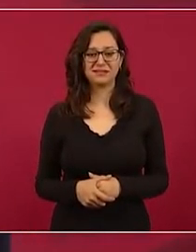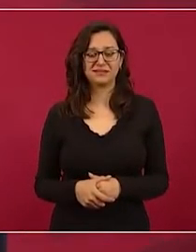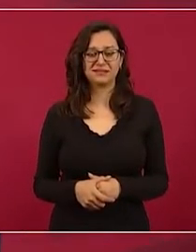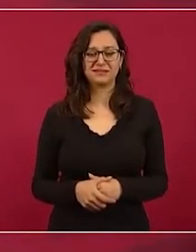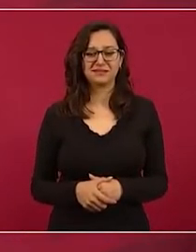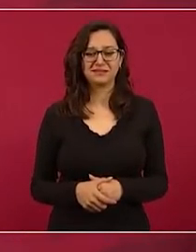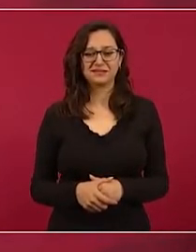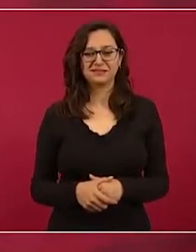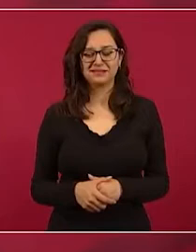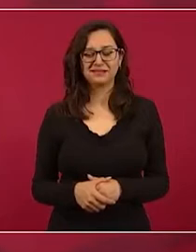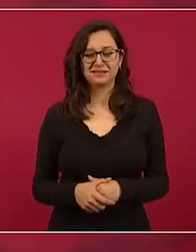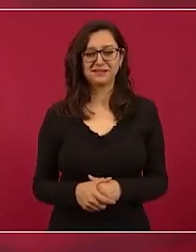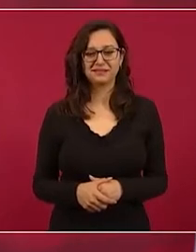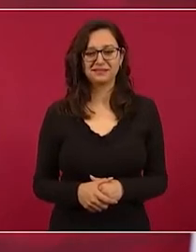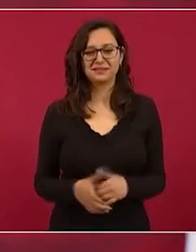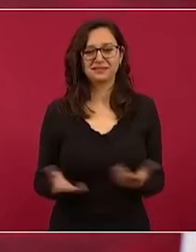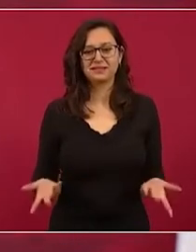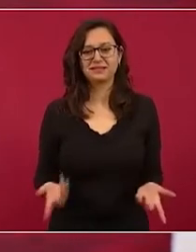Pero